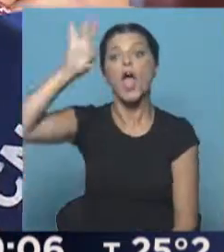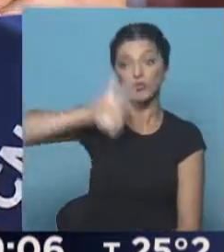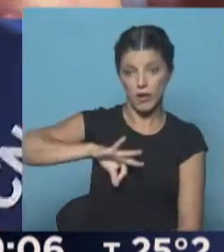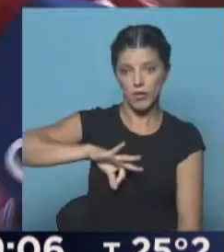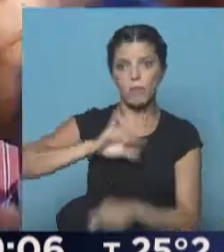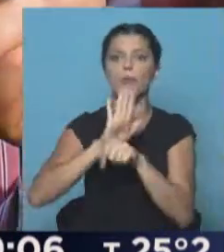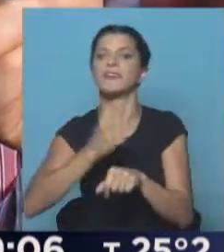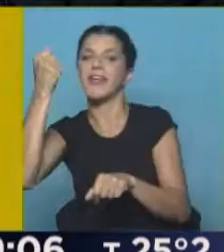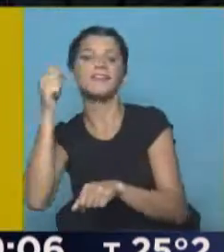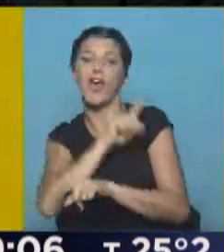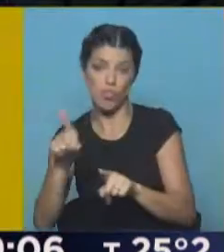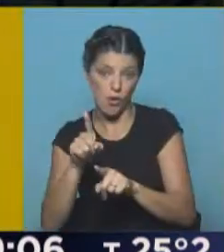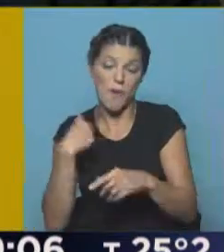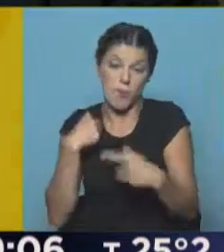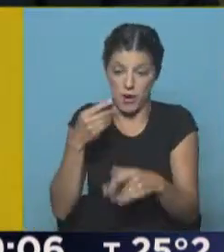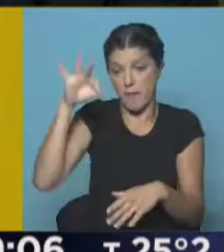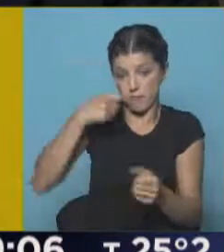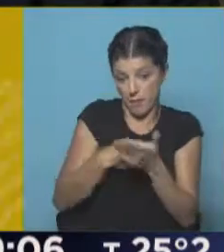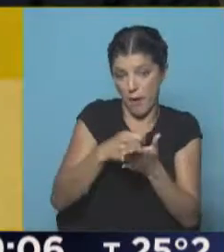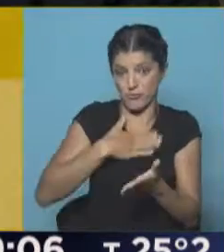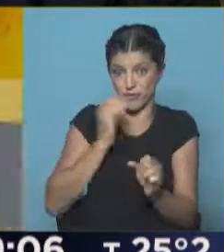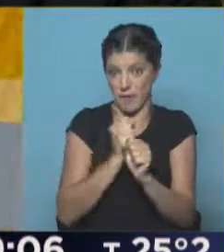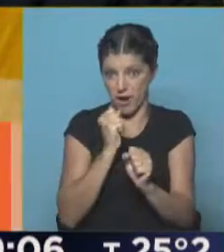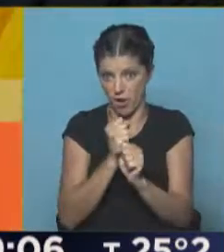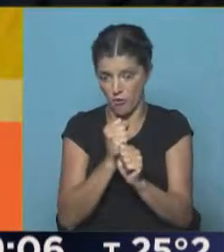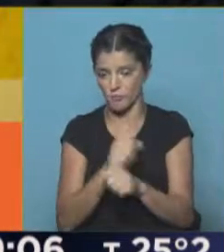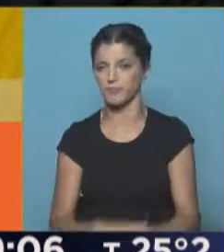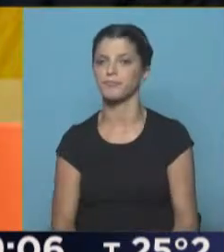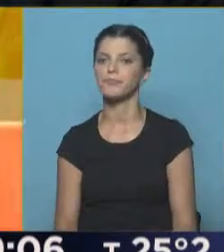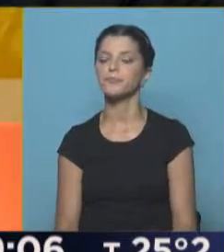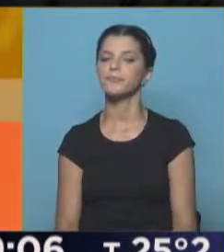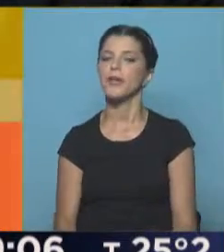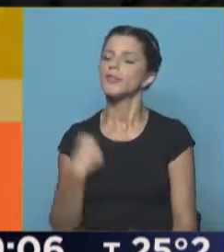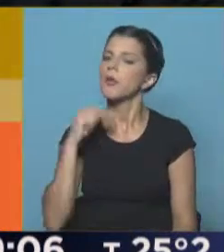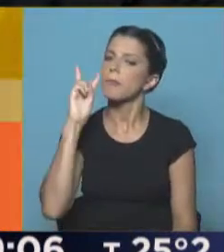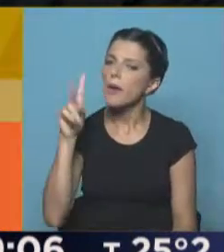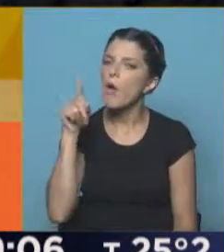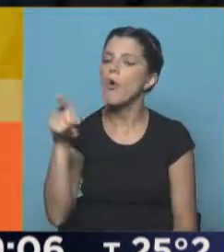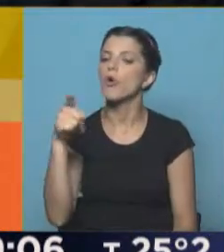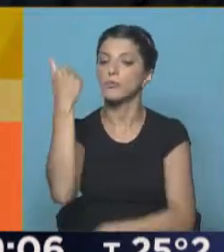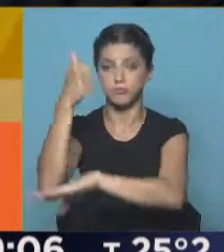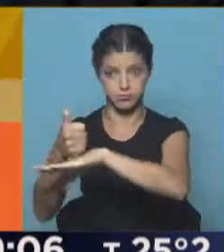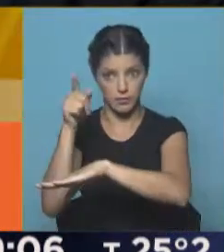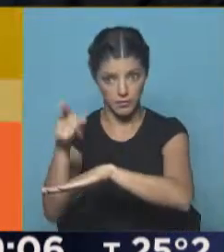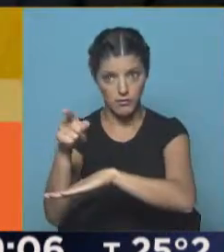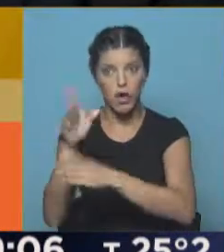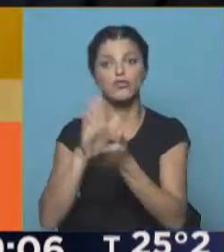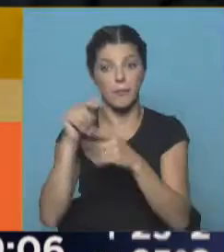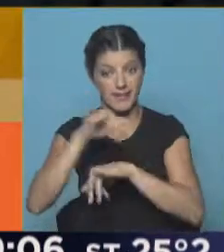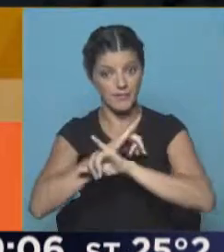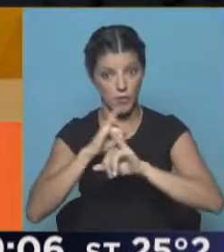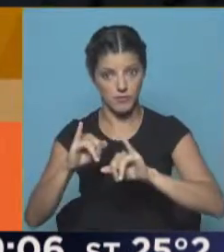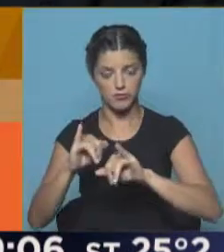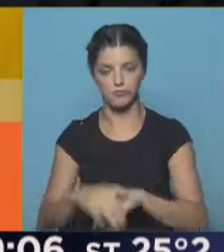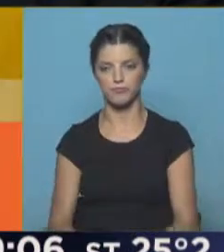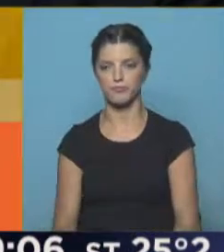es remuneración. Juan Carlos Bartolota, seguimos con vos en el Congreso, vemos que tenés otro protagonista de lo que es evidentemente la noticia del día.